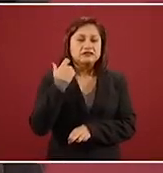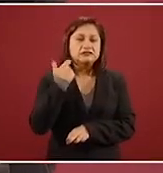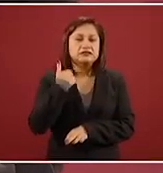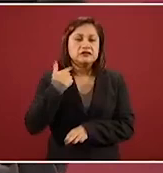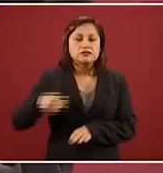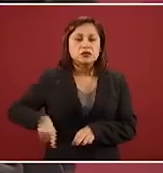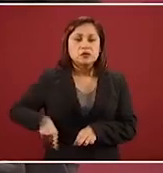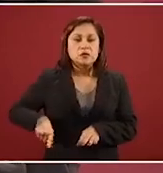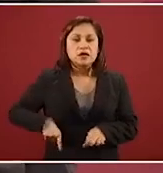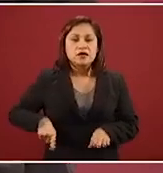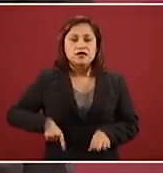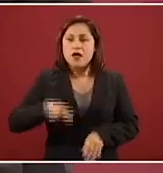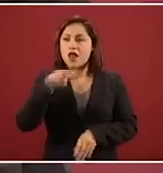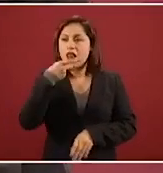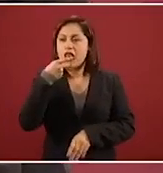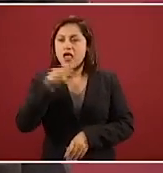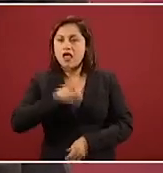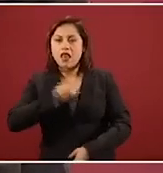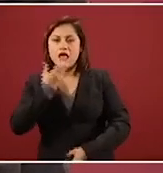crecimiento,